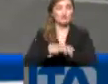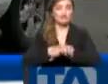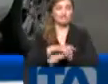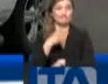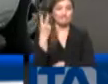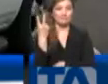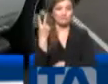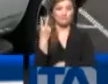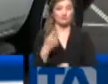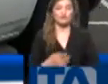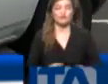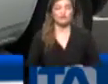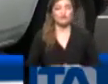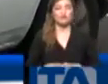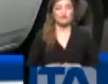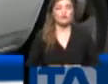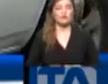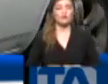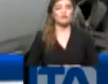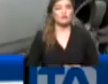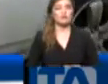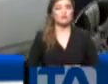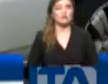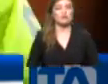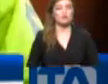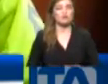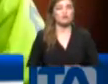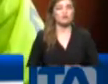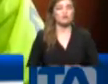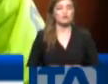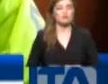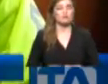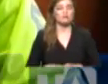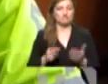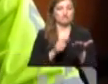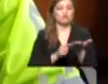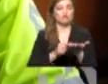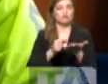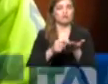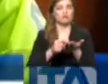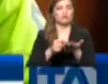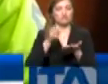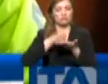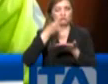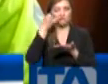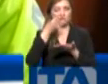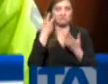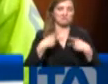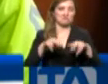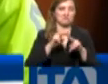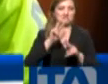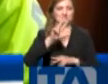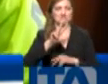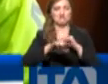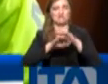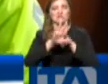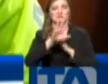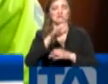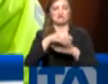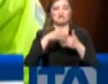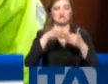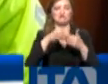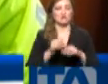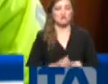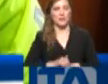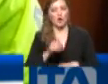las investigaciones. El negocio está en dosificar esto. Una dosis de cocaína le vale aproximadamente de $3 a $5.